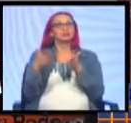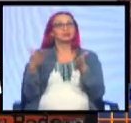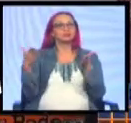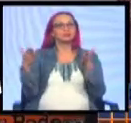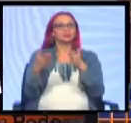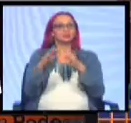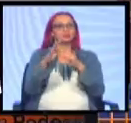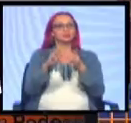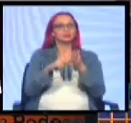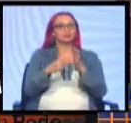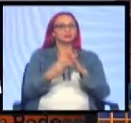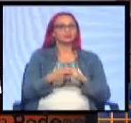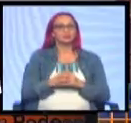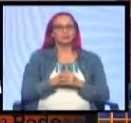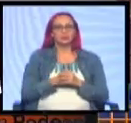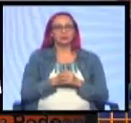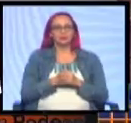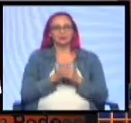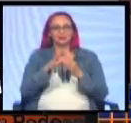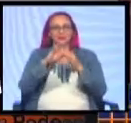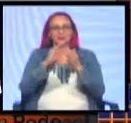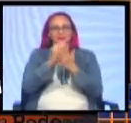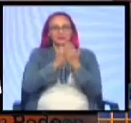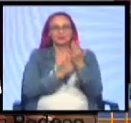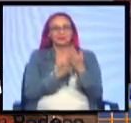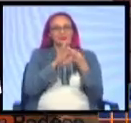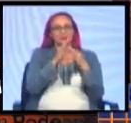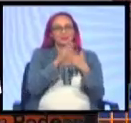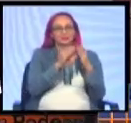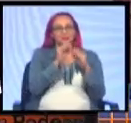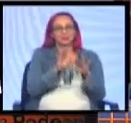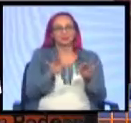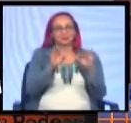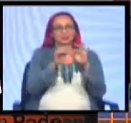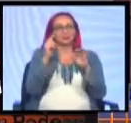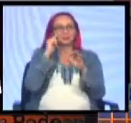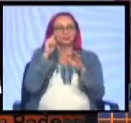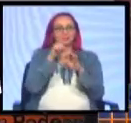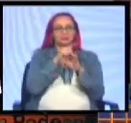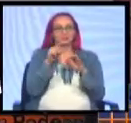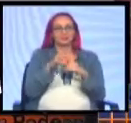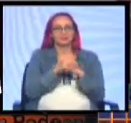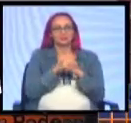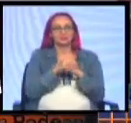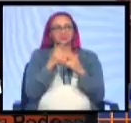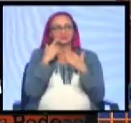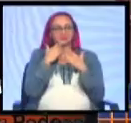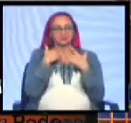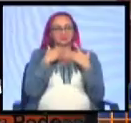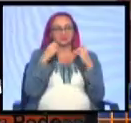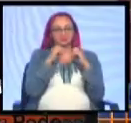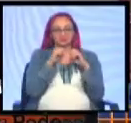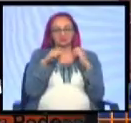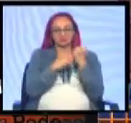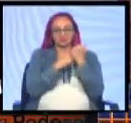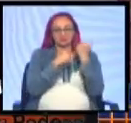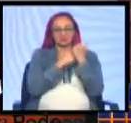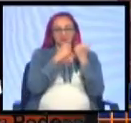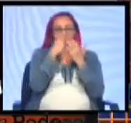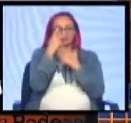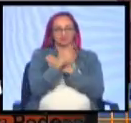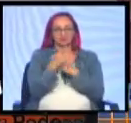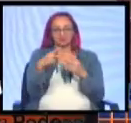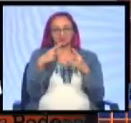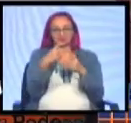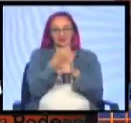que promueve y que ejecuta el CONAPDIS, nosotros pasamos un fondo importante para que las personas puedan tener o para que se pueda respaldar el programa de